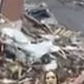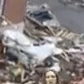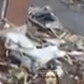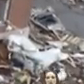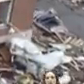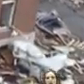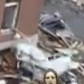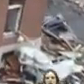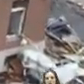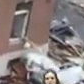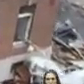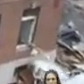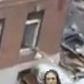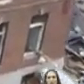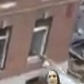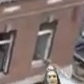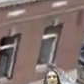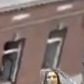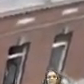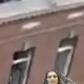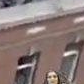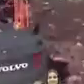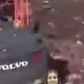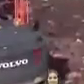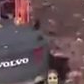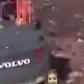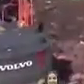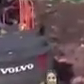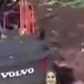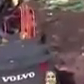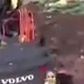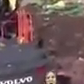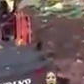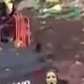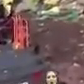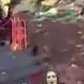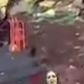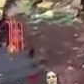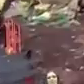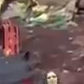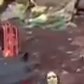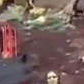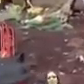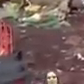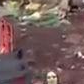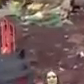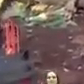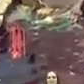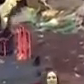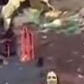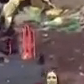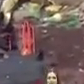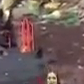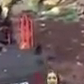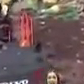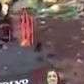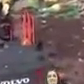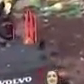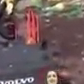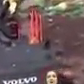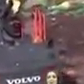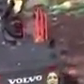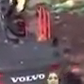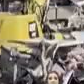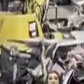zona cero de lo ocurrido durante el fin de semana es Mayfield y la tragedia de la fábrica de velas, que ejemplifica lo que ocurre en otras